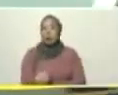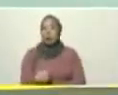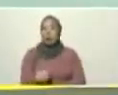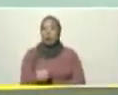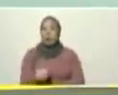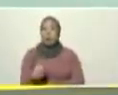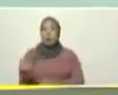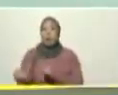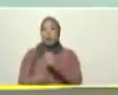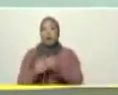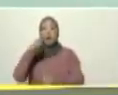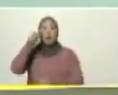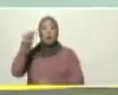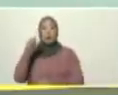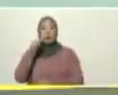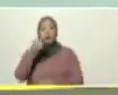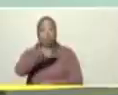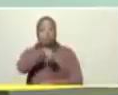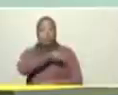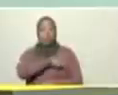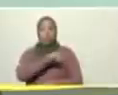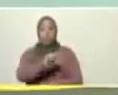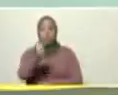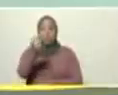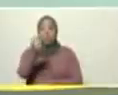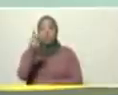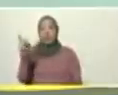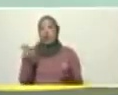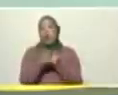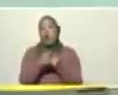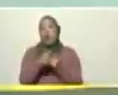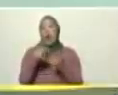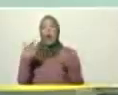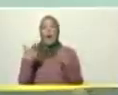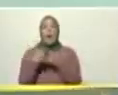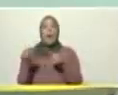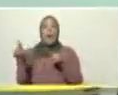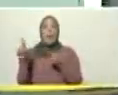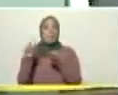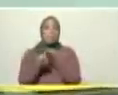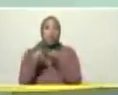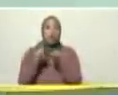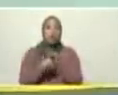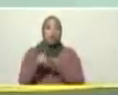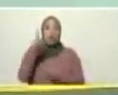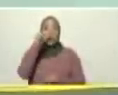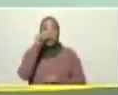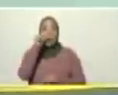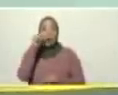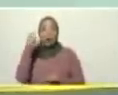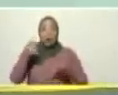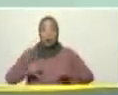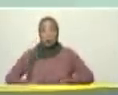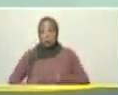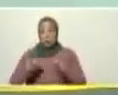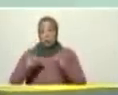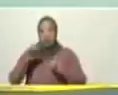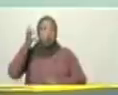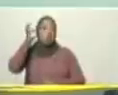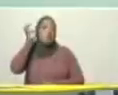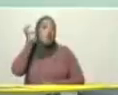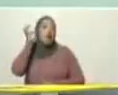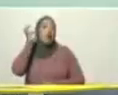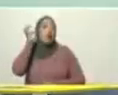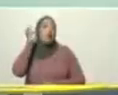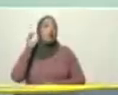gestaran para mujeres españolas ricas o parejas de hombres que querían tener un hijo con sus genes. Y de